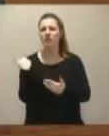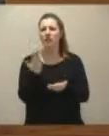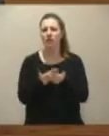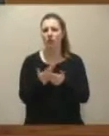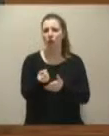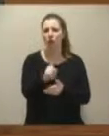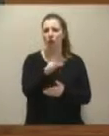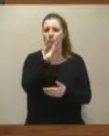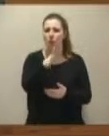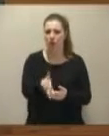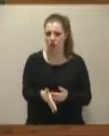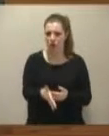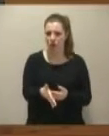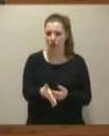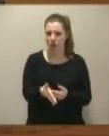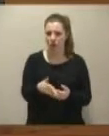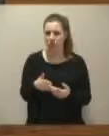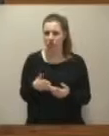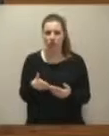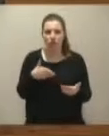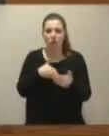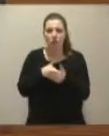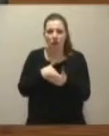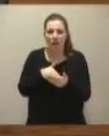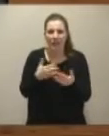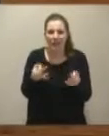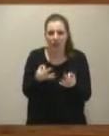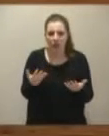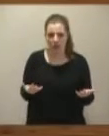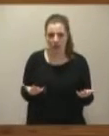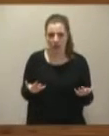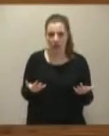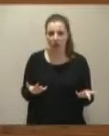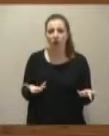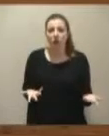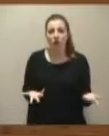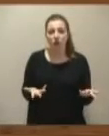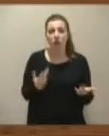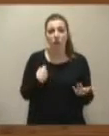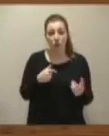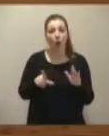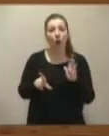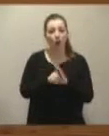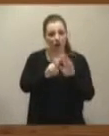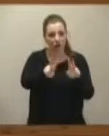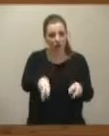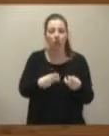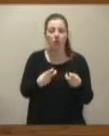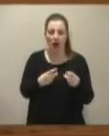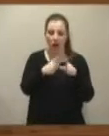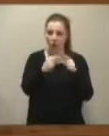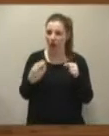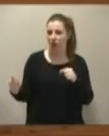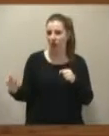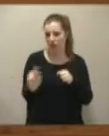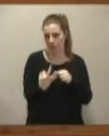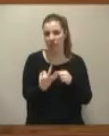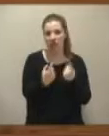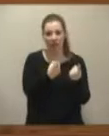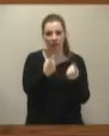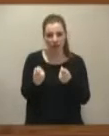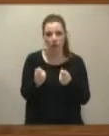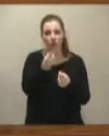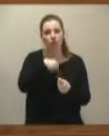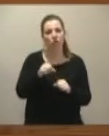lo que lo impedía, ¿no? Por supuesto que hace falta reformar la ley electoral asturiana, y nosotros así lo